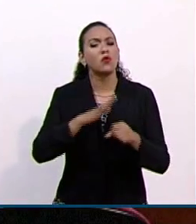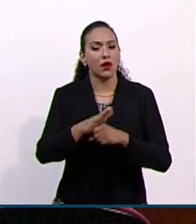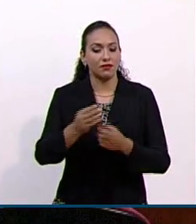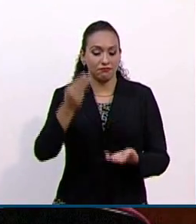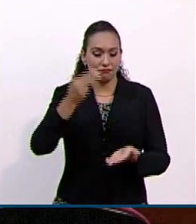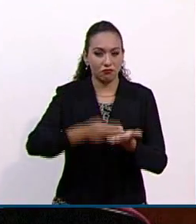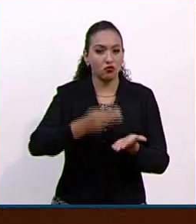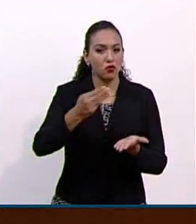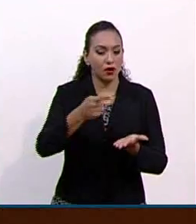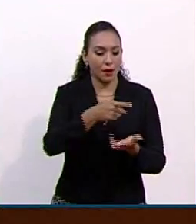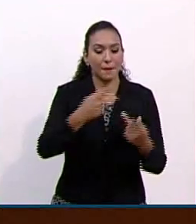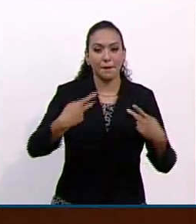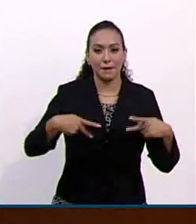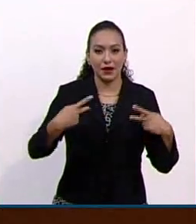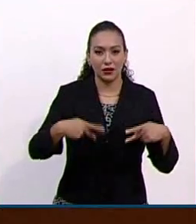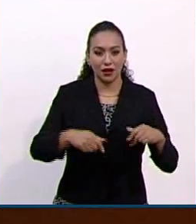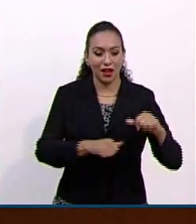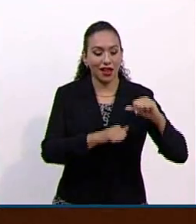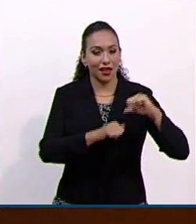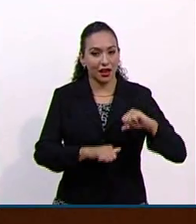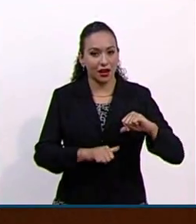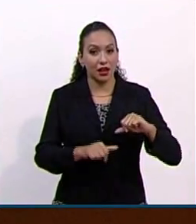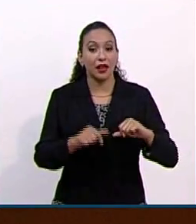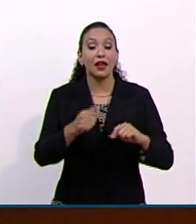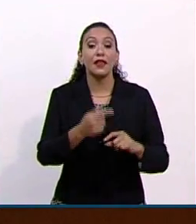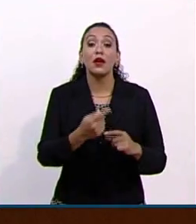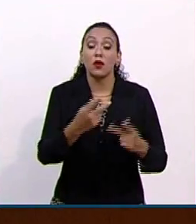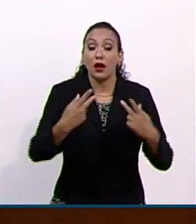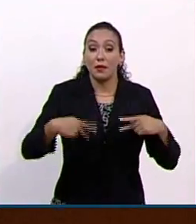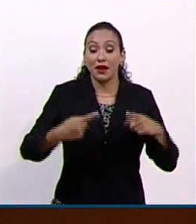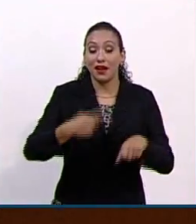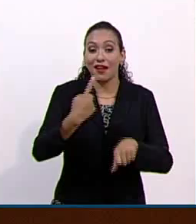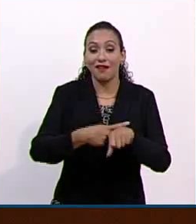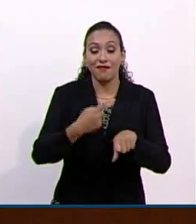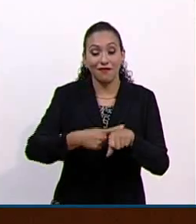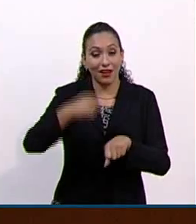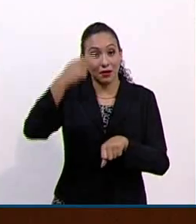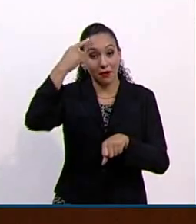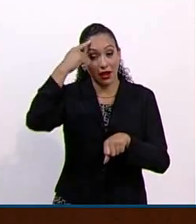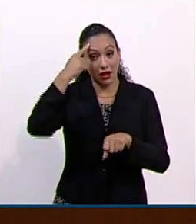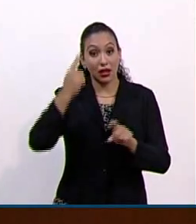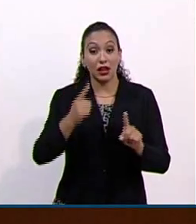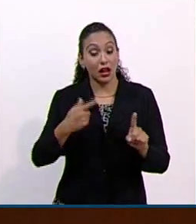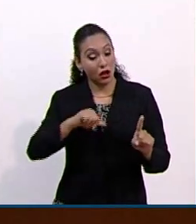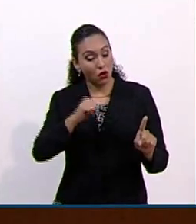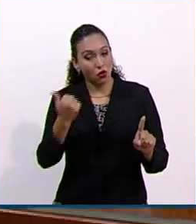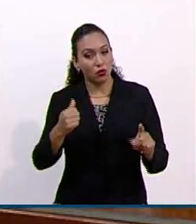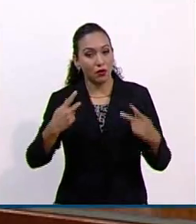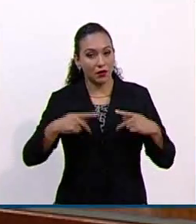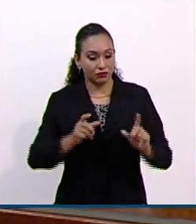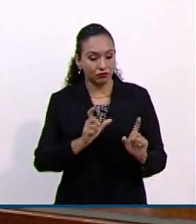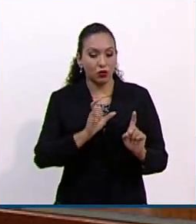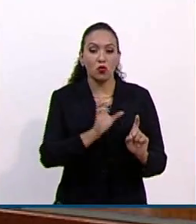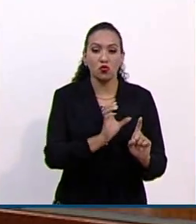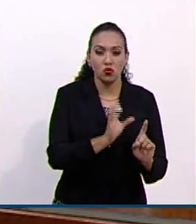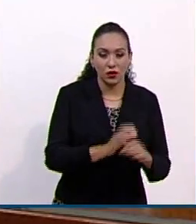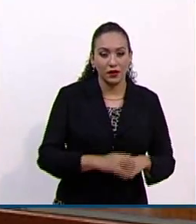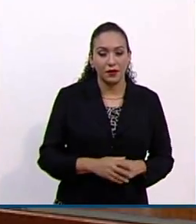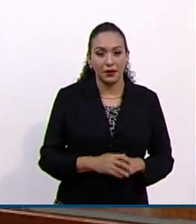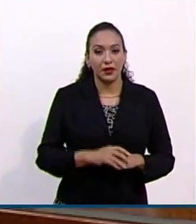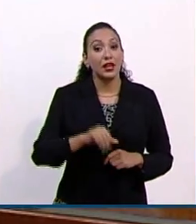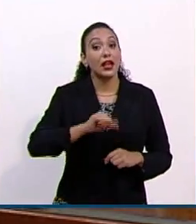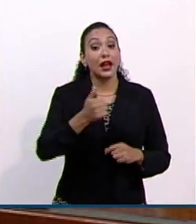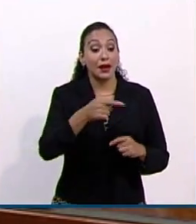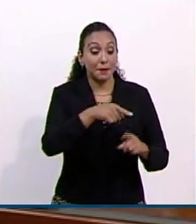la persona encargada de la guarda o custodia de un enfermo mental por dejarlo trasladarse libremente en un lugar público, lo que violaba